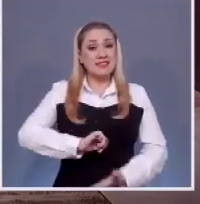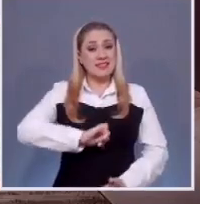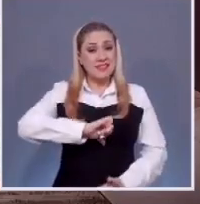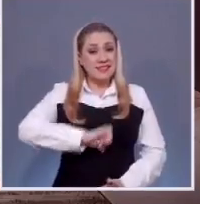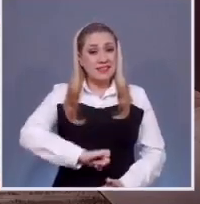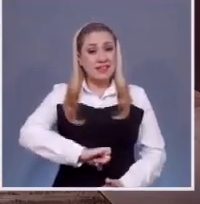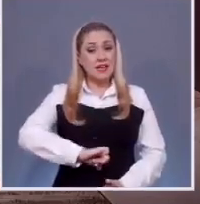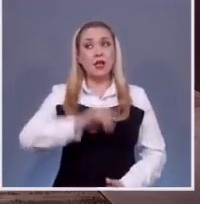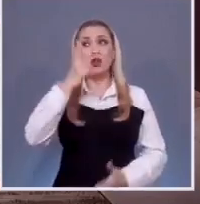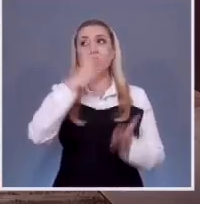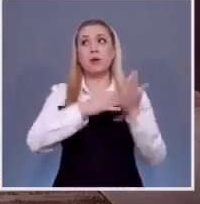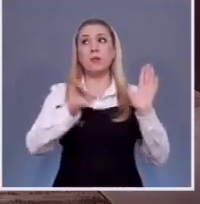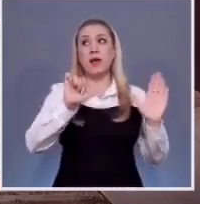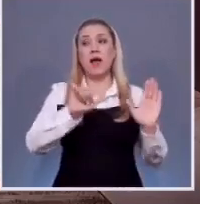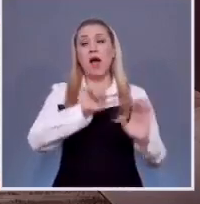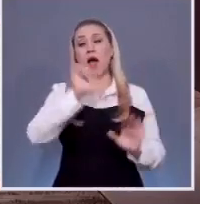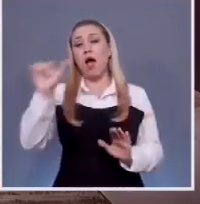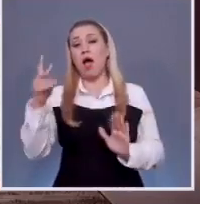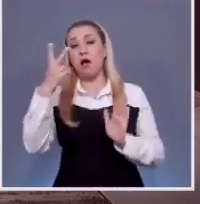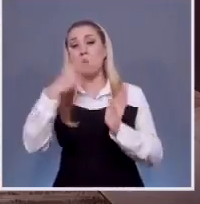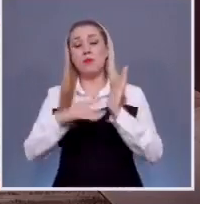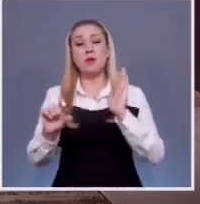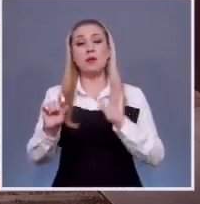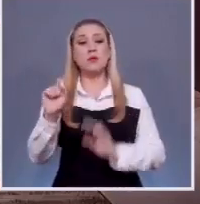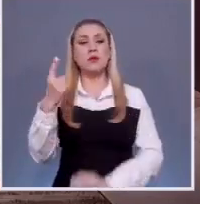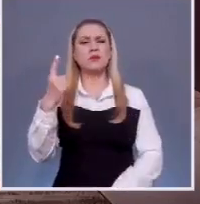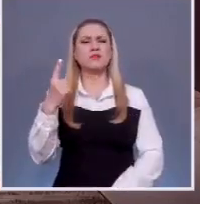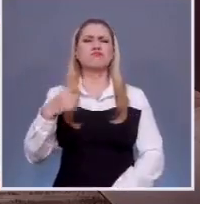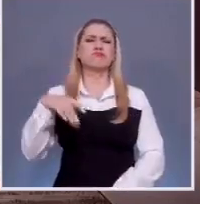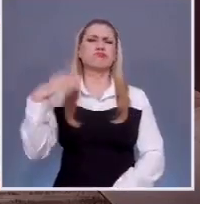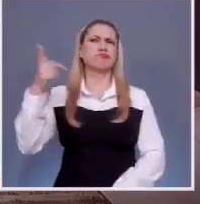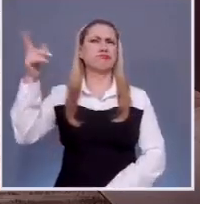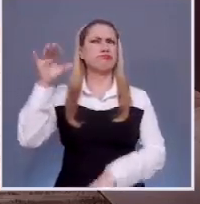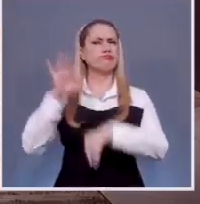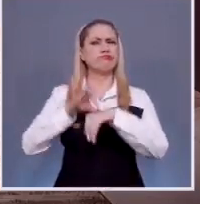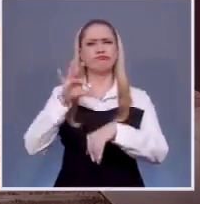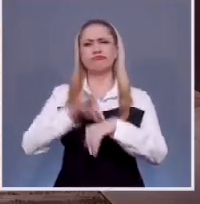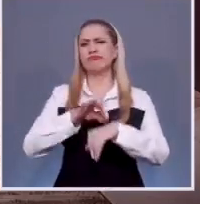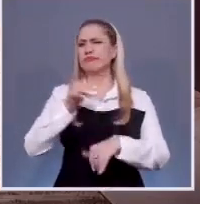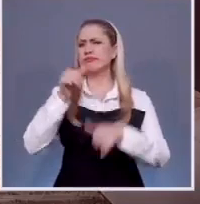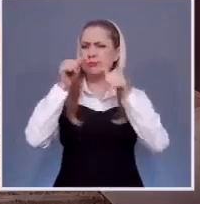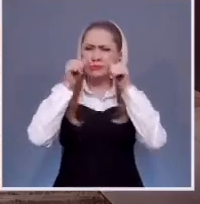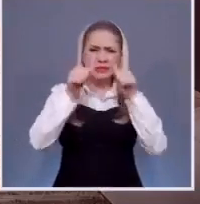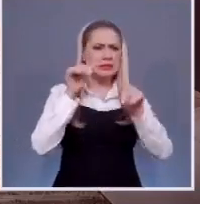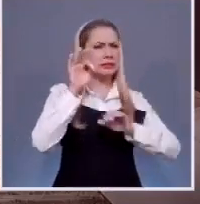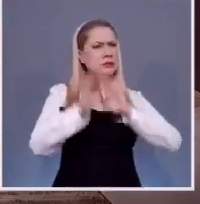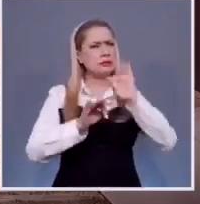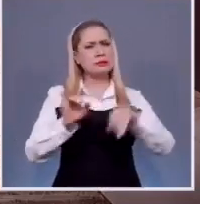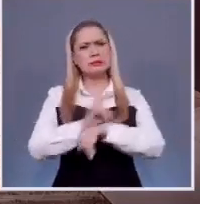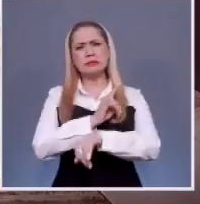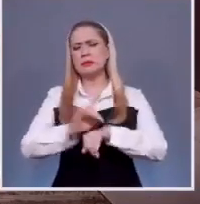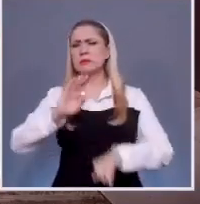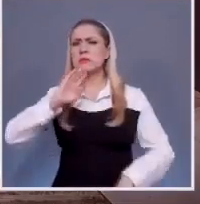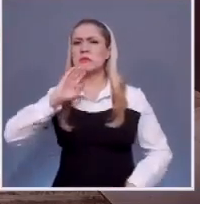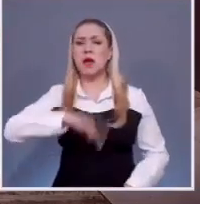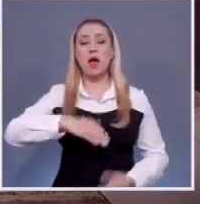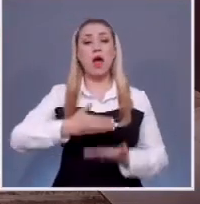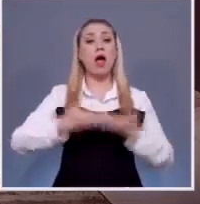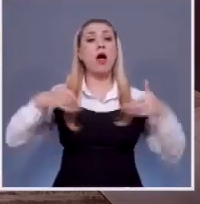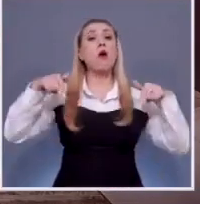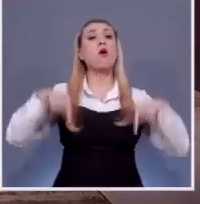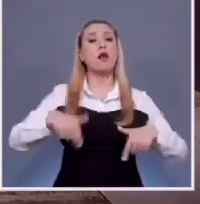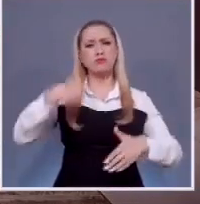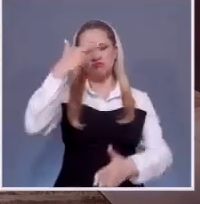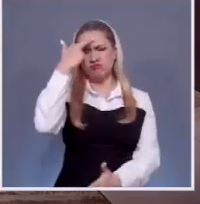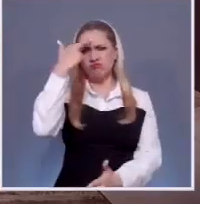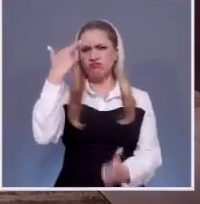2021 fueron maltratadas por personal médico. Hoy, en Mujeres en la Justicia, hablaremos de violencia obstétrica. Soy Verónica